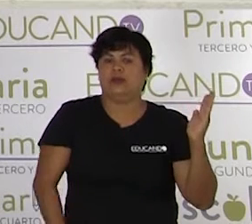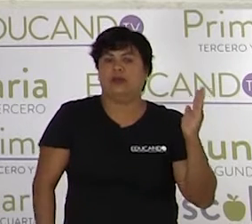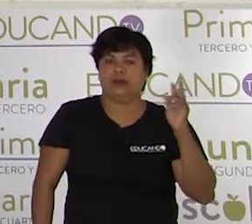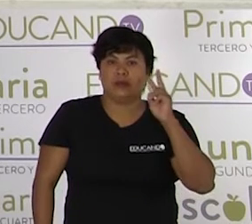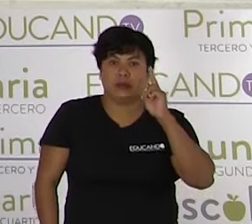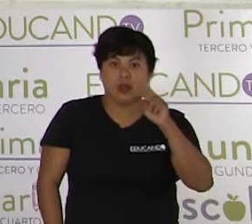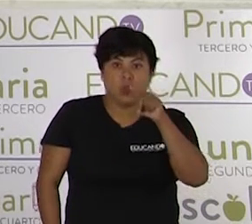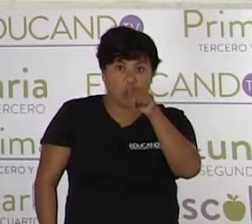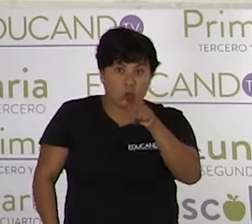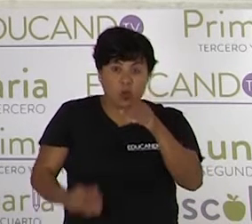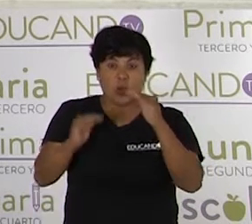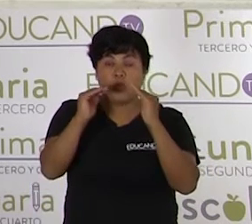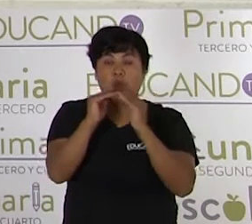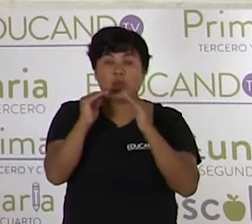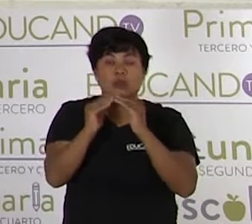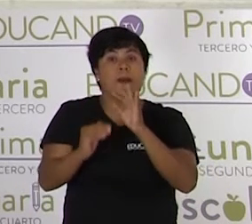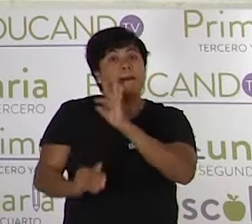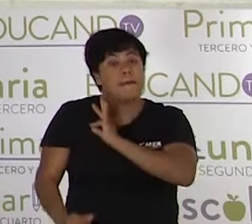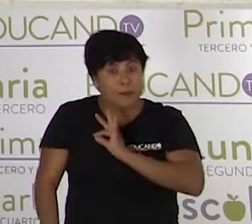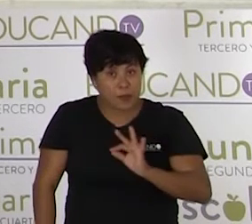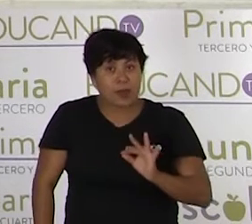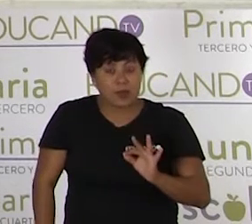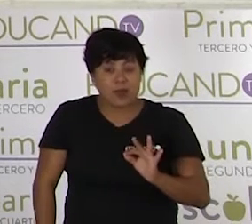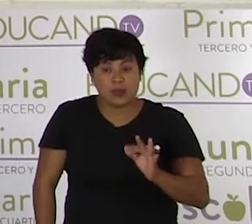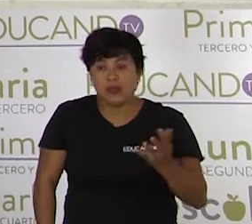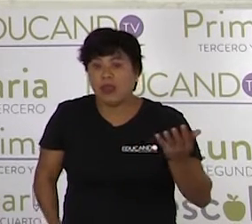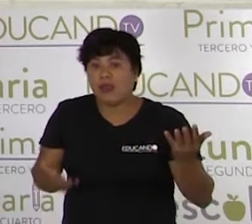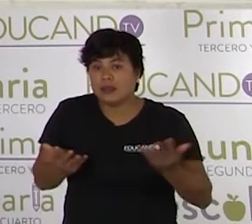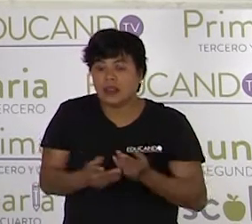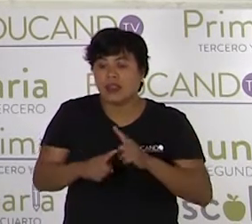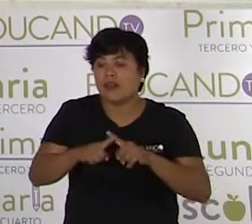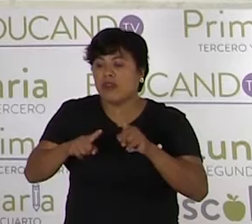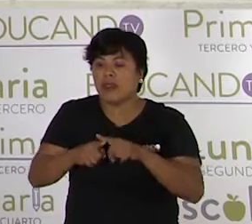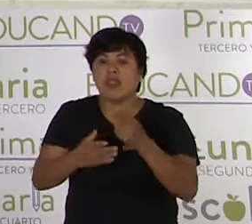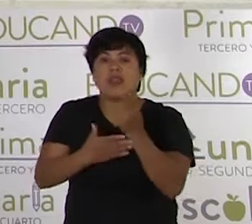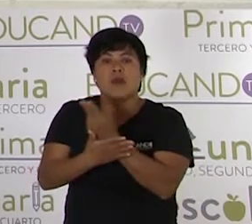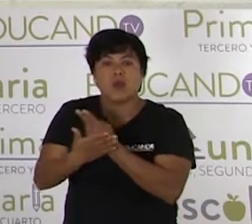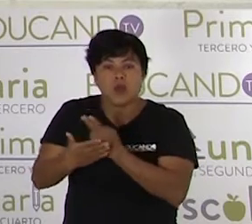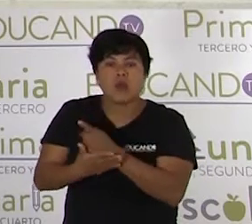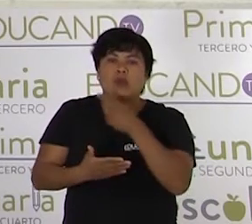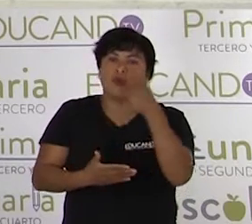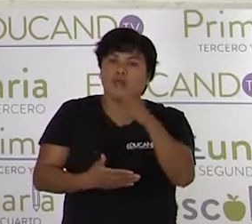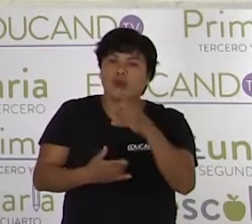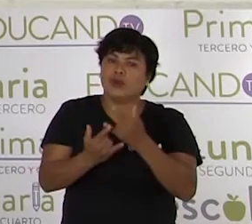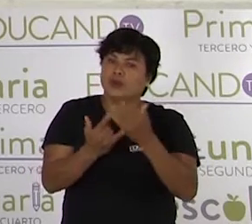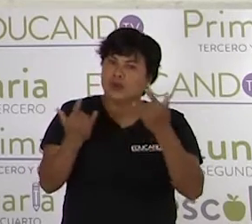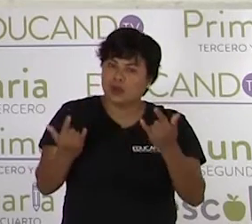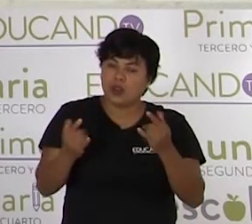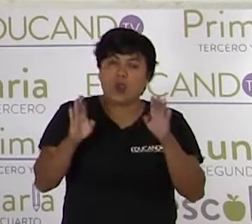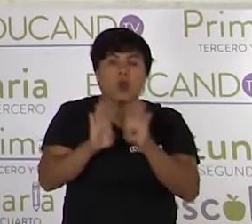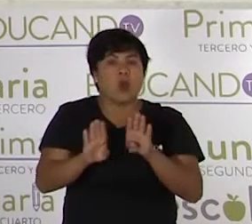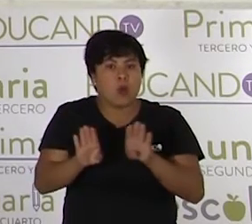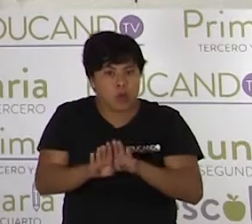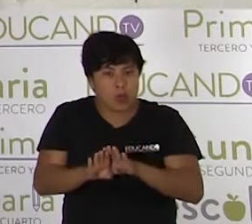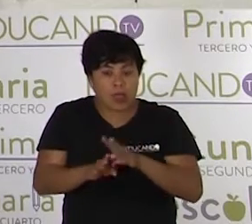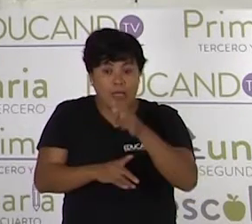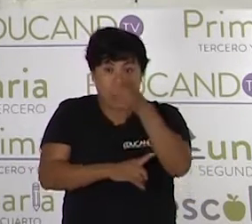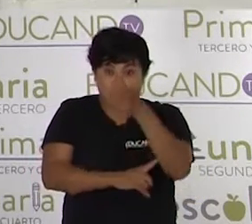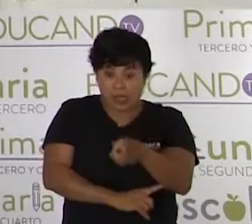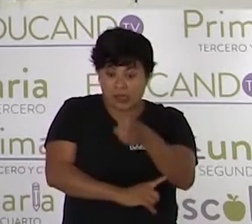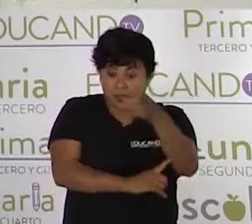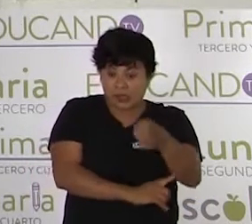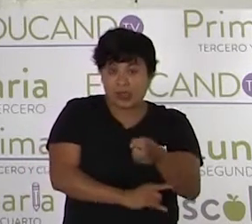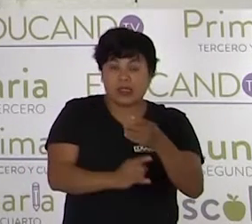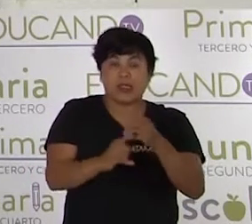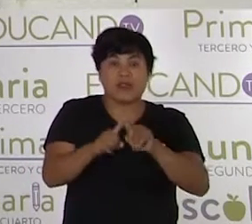Tú también en casa puedes ir haciendo los dibujos de tu leyenda, como estos dibujos